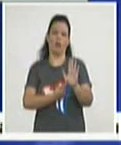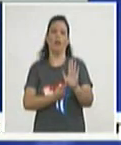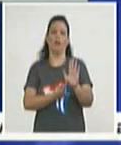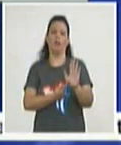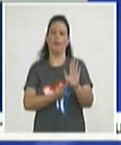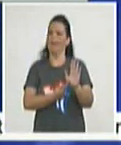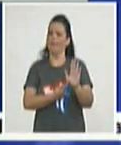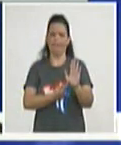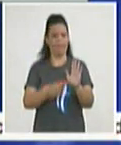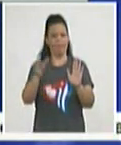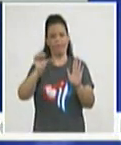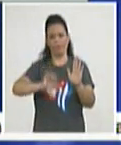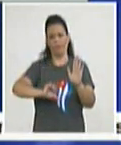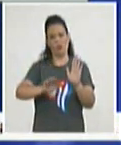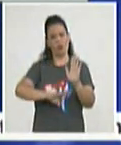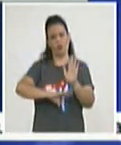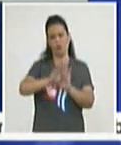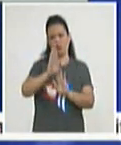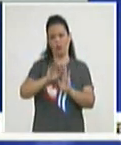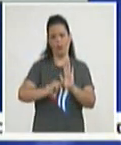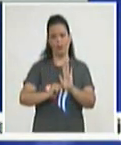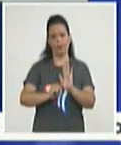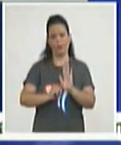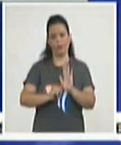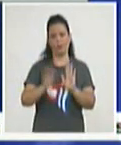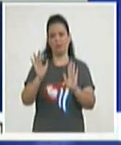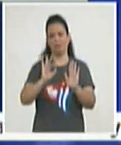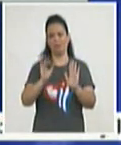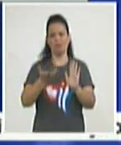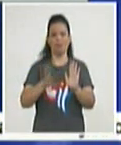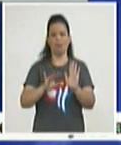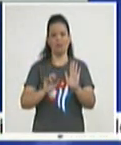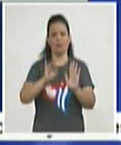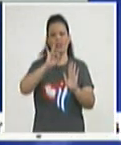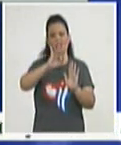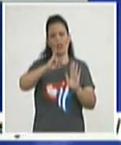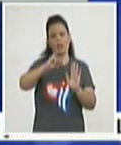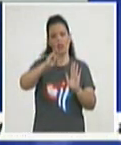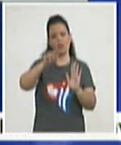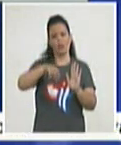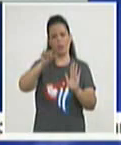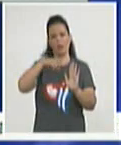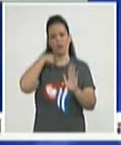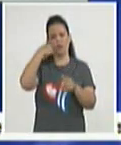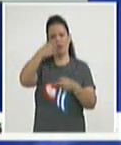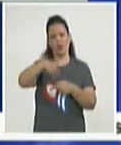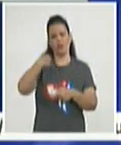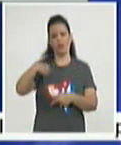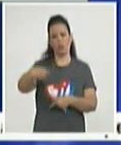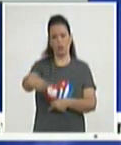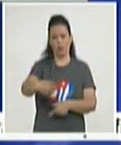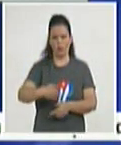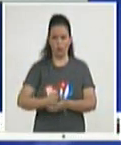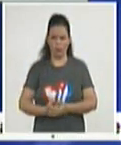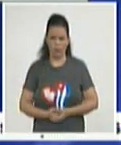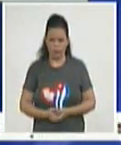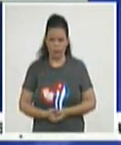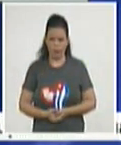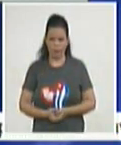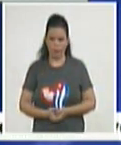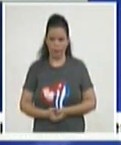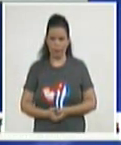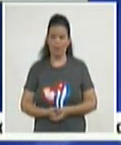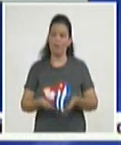elevada, promediándose 76 fallecidos diariamente, que reitero, es alto